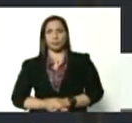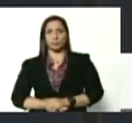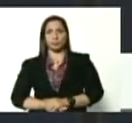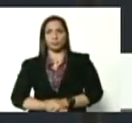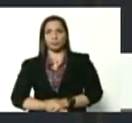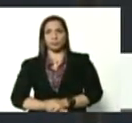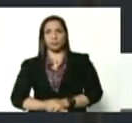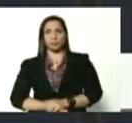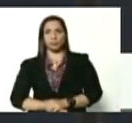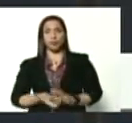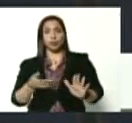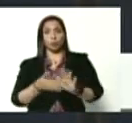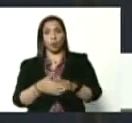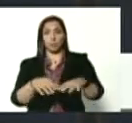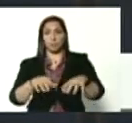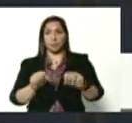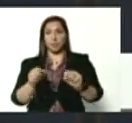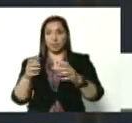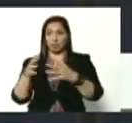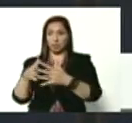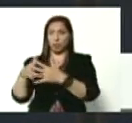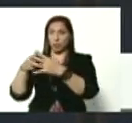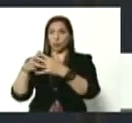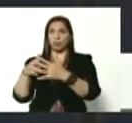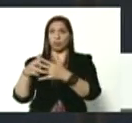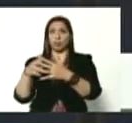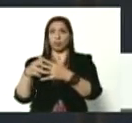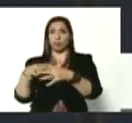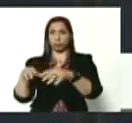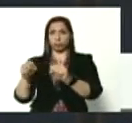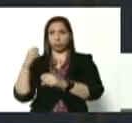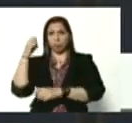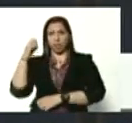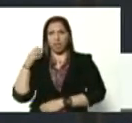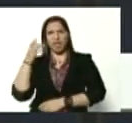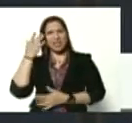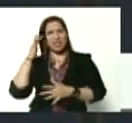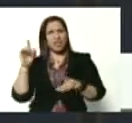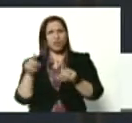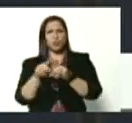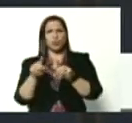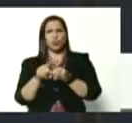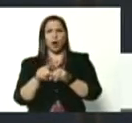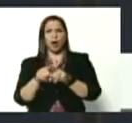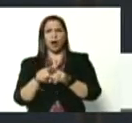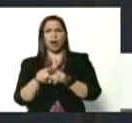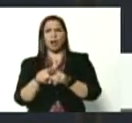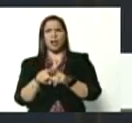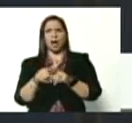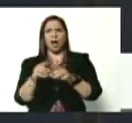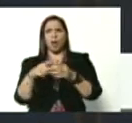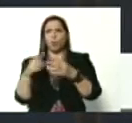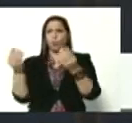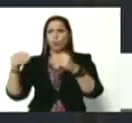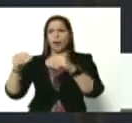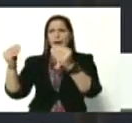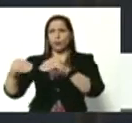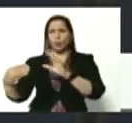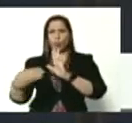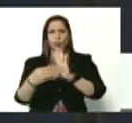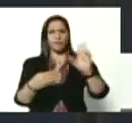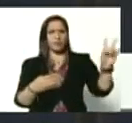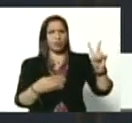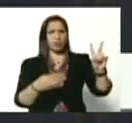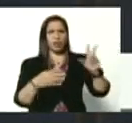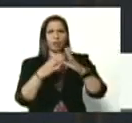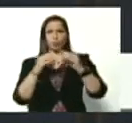es lo que espera lista de eeuu e imperial de europa es una especie de santa alianza contra venezuela' de todo el mundo